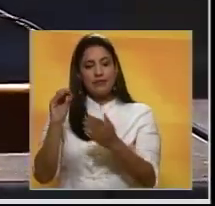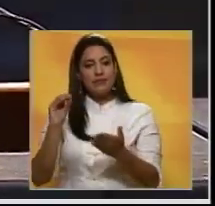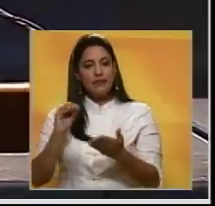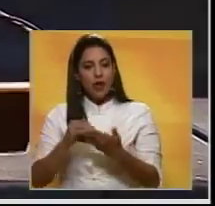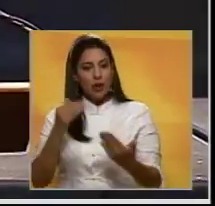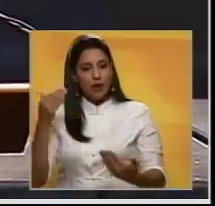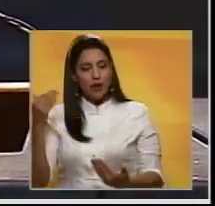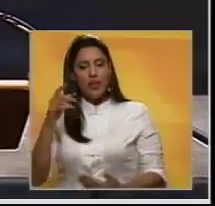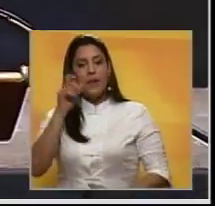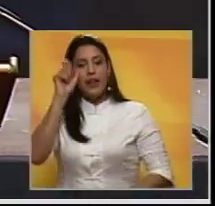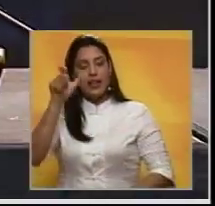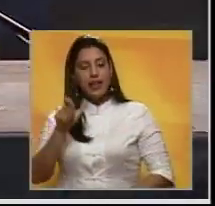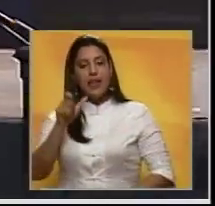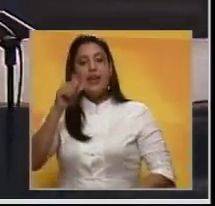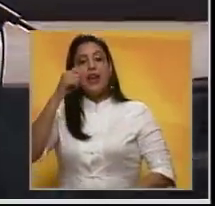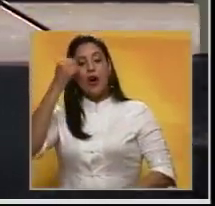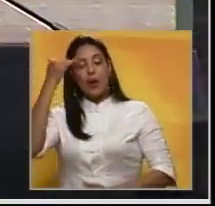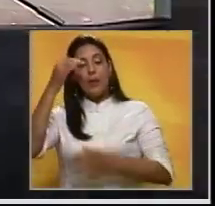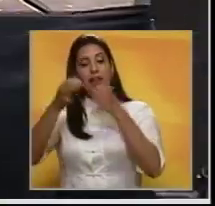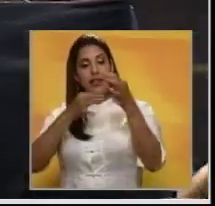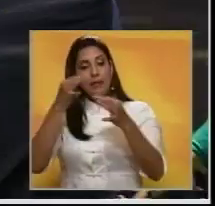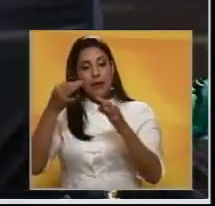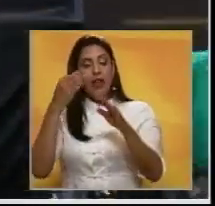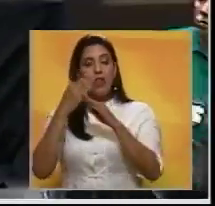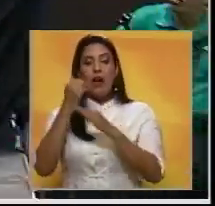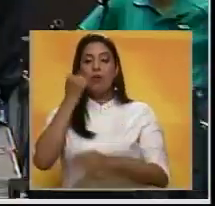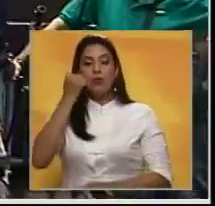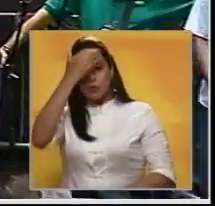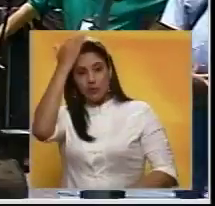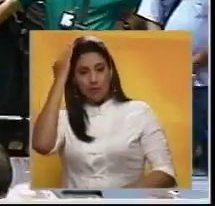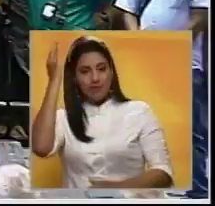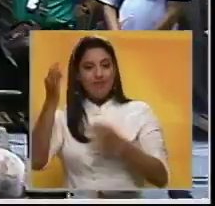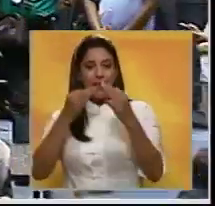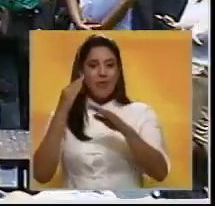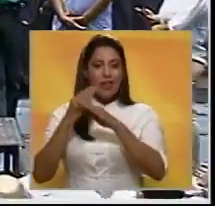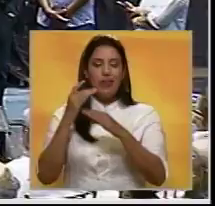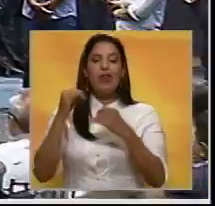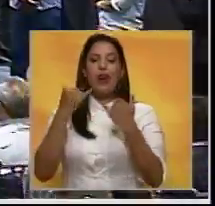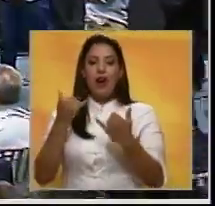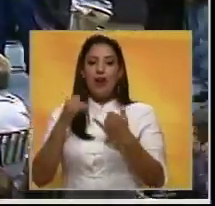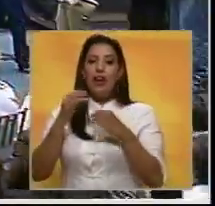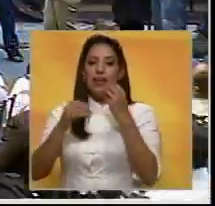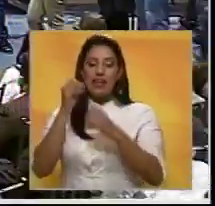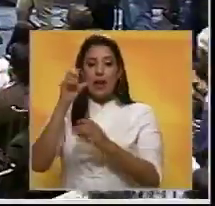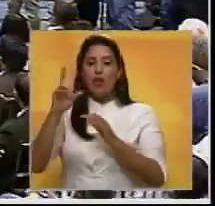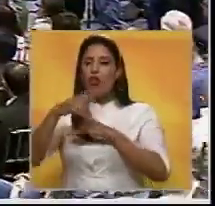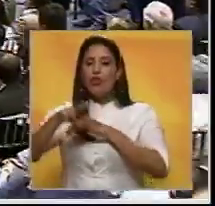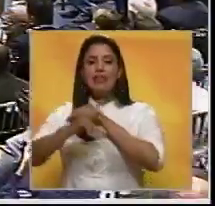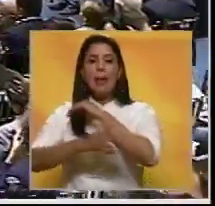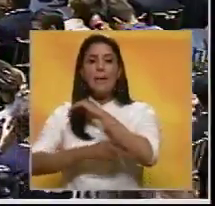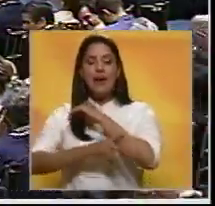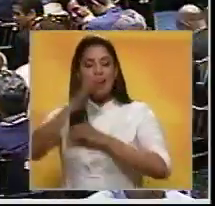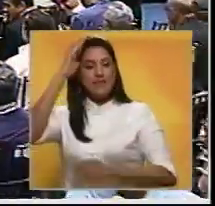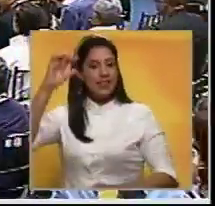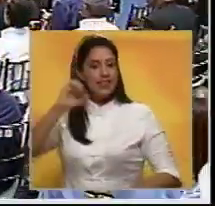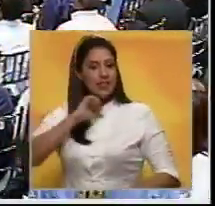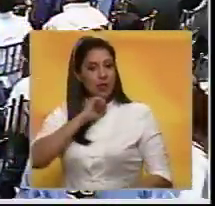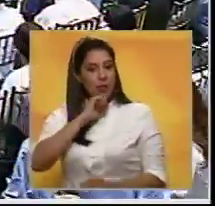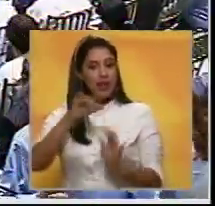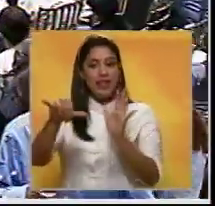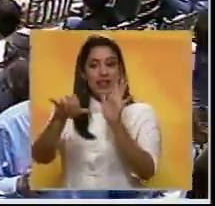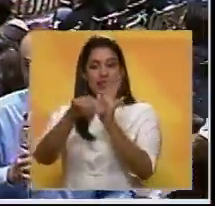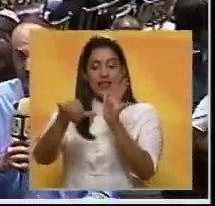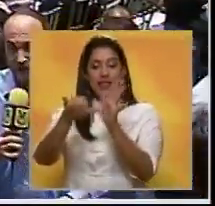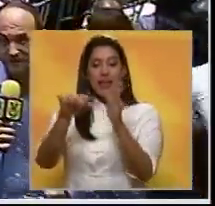del diputado Henry Ramos Ayub en esta sesión ordinaria que se está realizando en el Parque Miranda, en